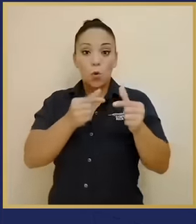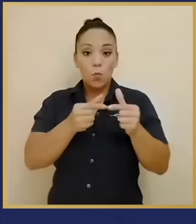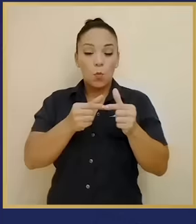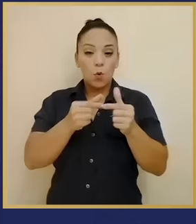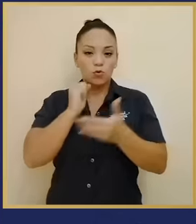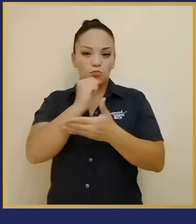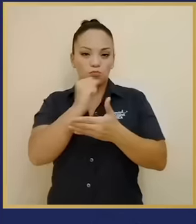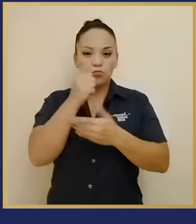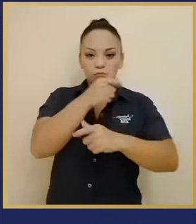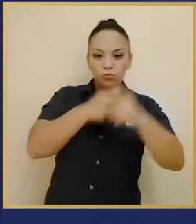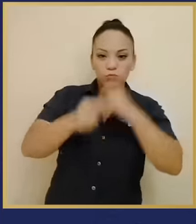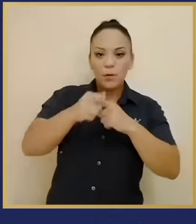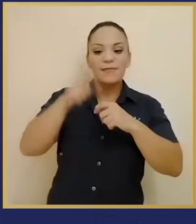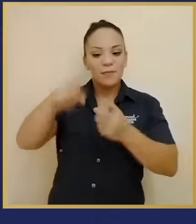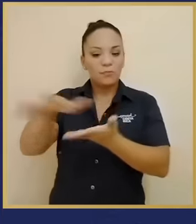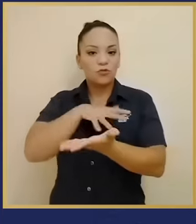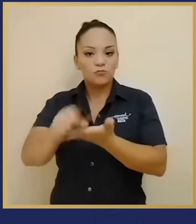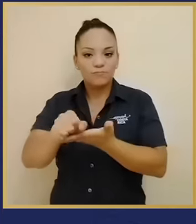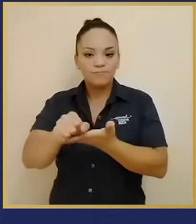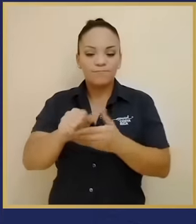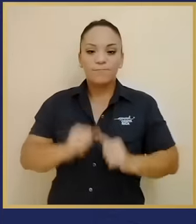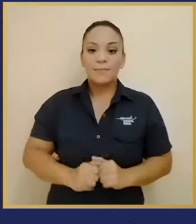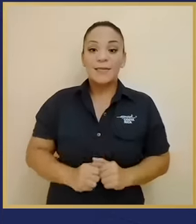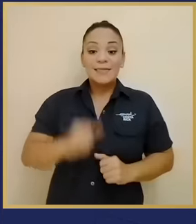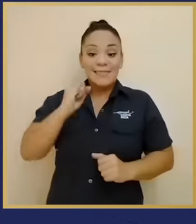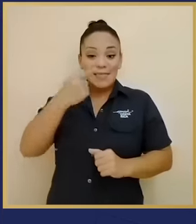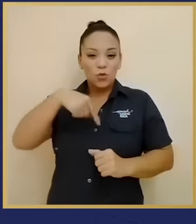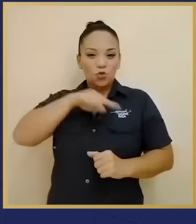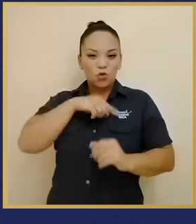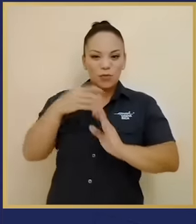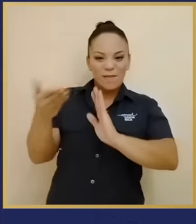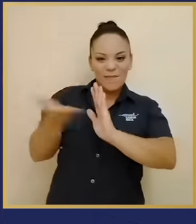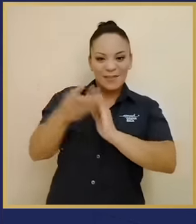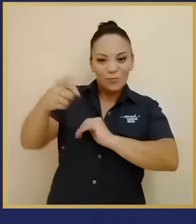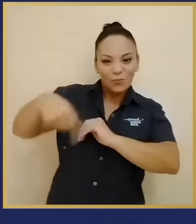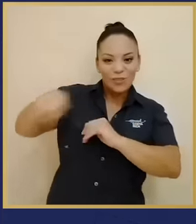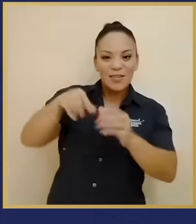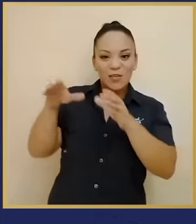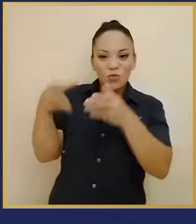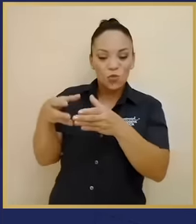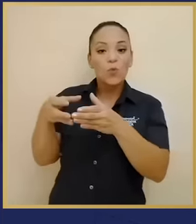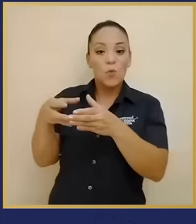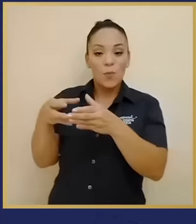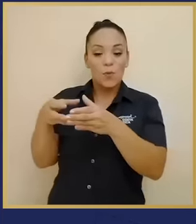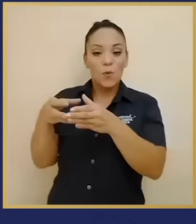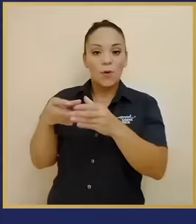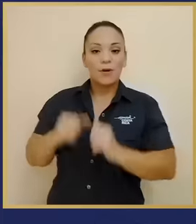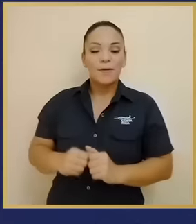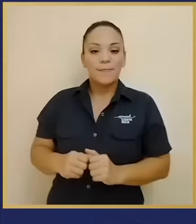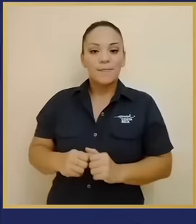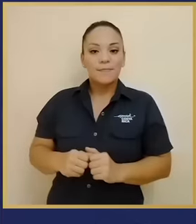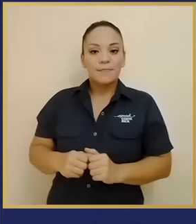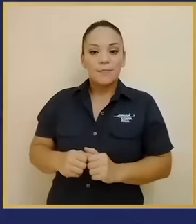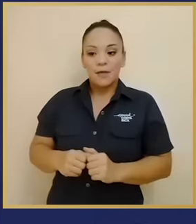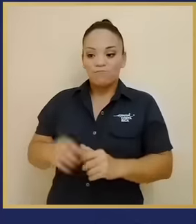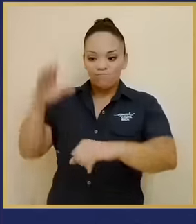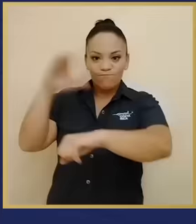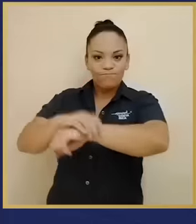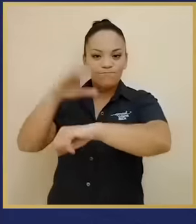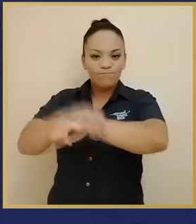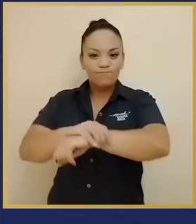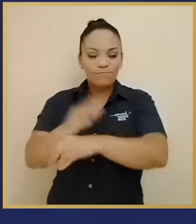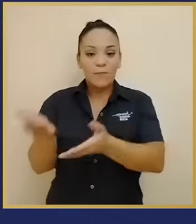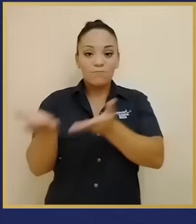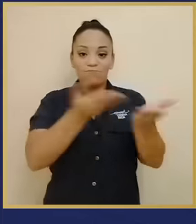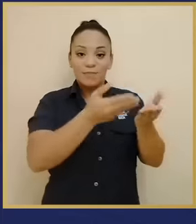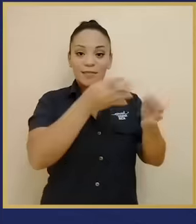estructuras. En la medida en que nosotros nos traigamos toda la estructura y la podamos someter a los tribunales de justicia, en esa